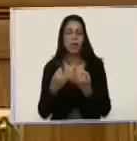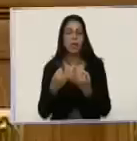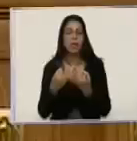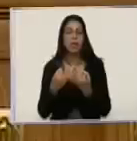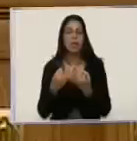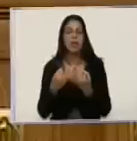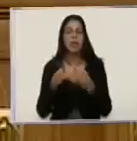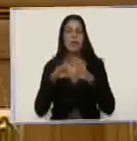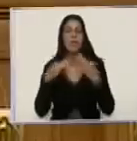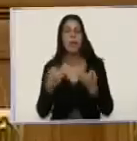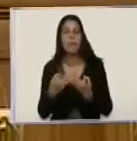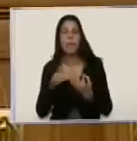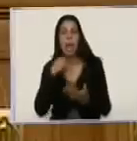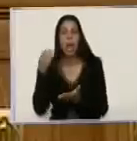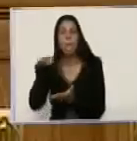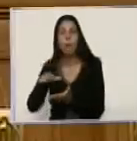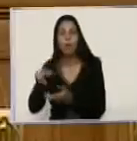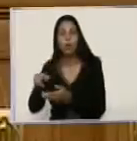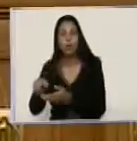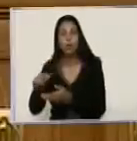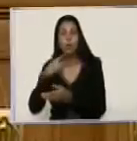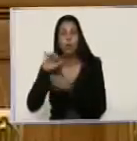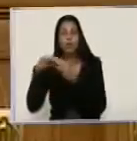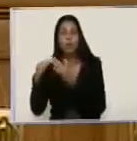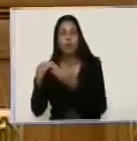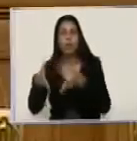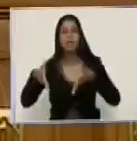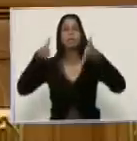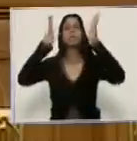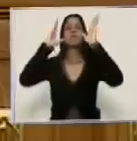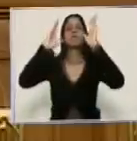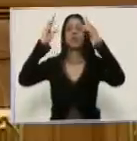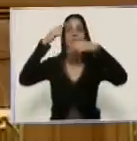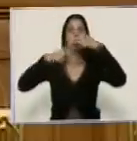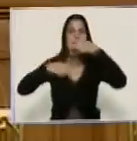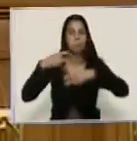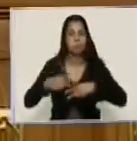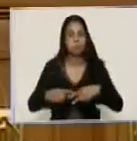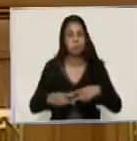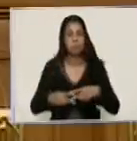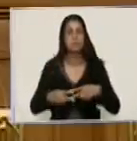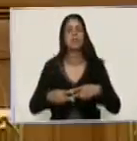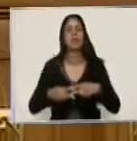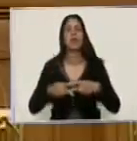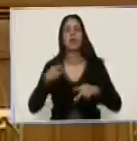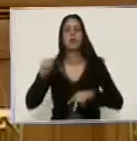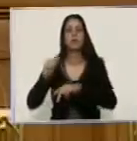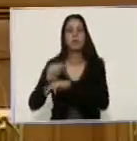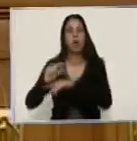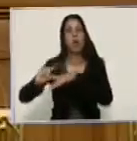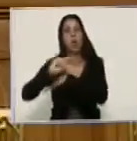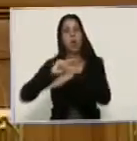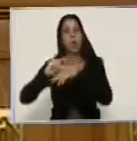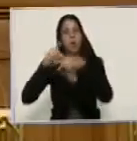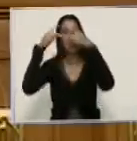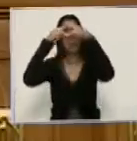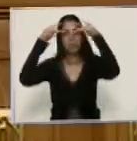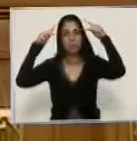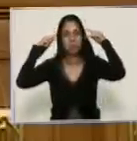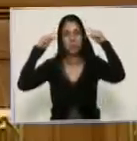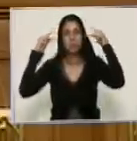la redundancia, un familiar en la caída de las Torres Gemelas, demandar al gobierno de Arabia Saudita por